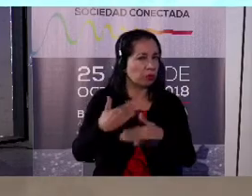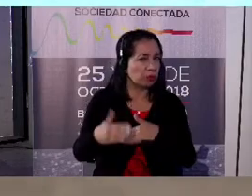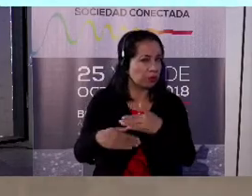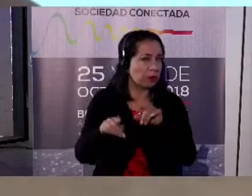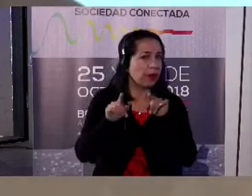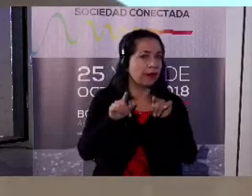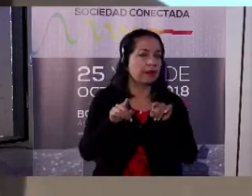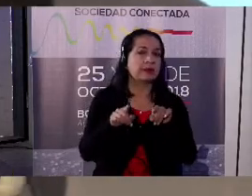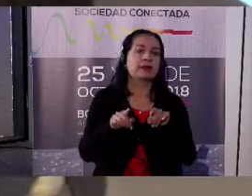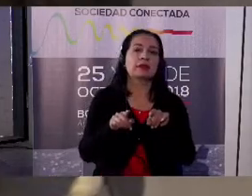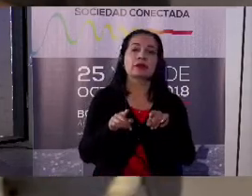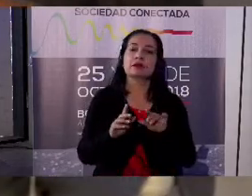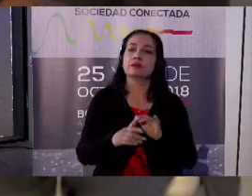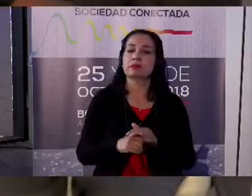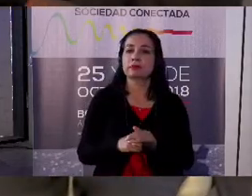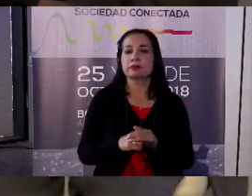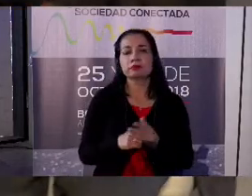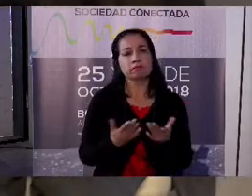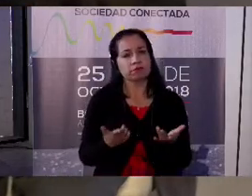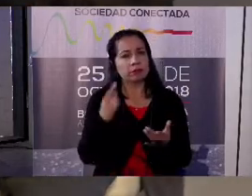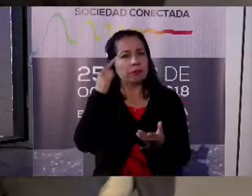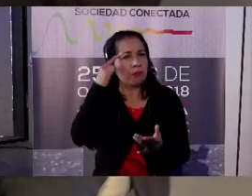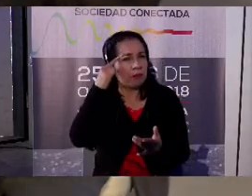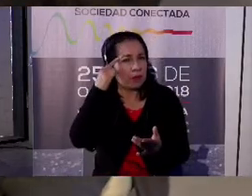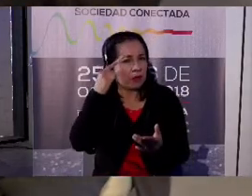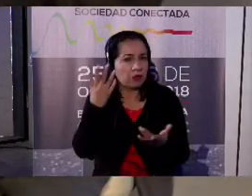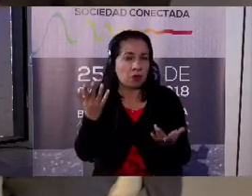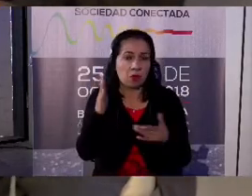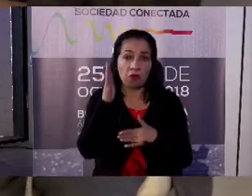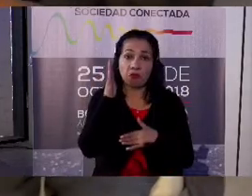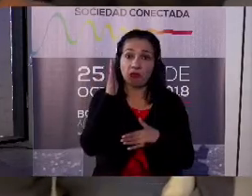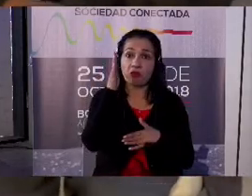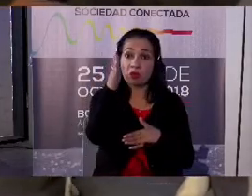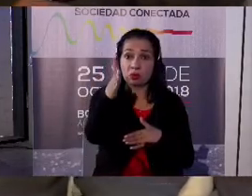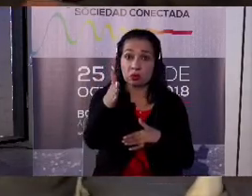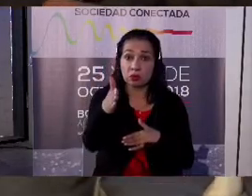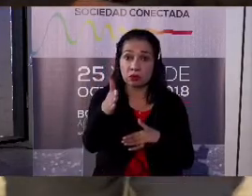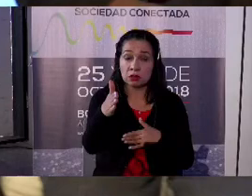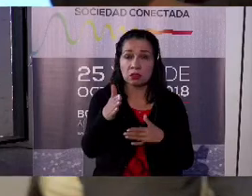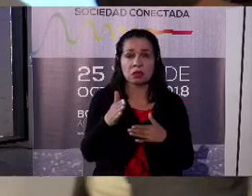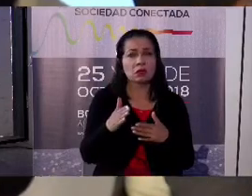venideros pero pienso fuertemente que el futuro